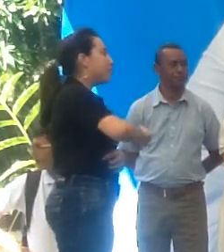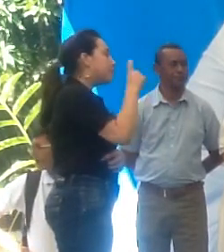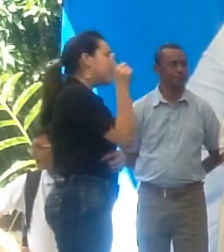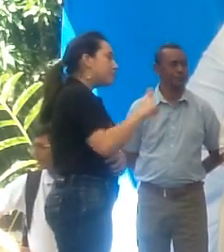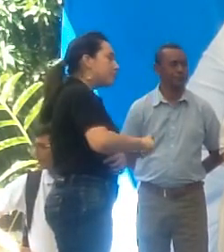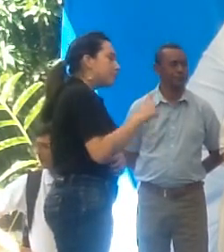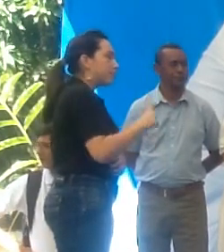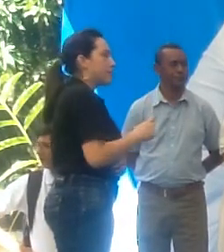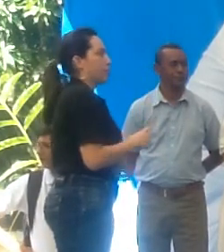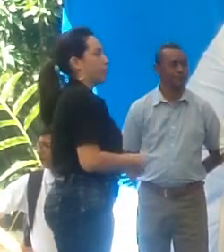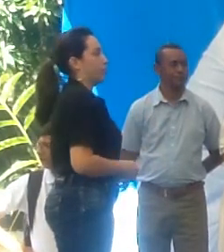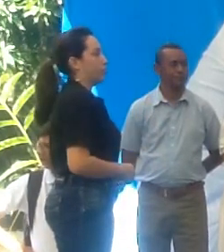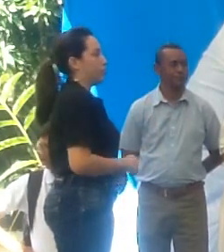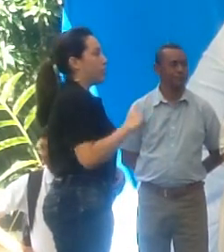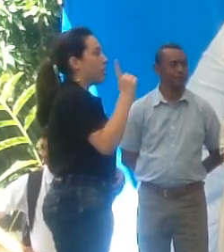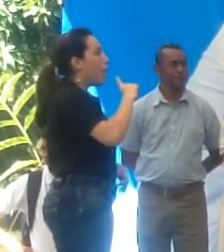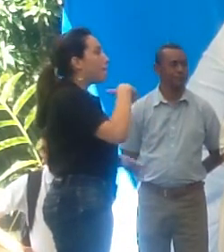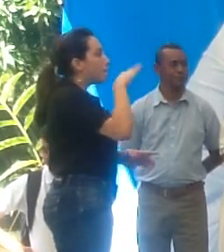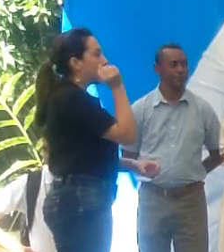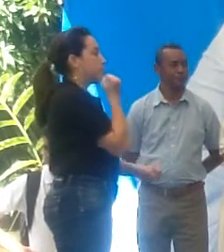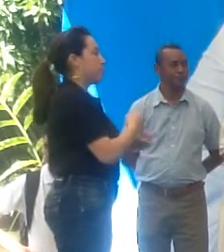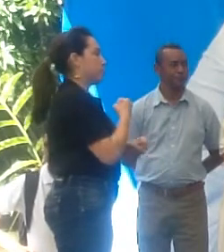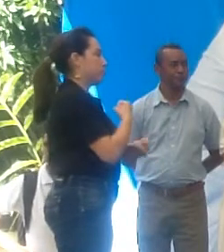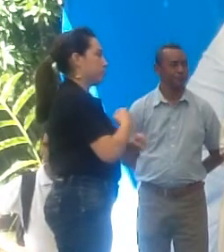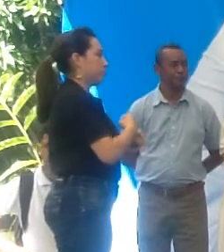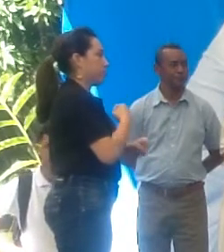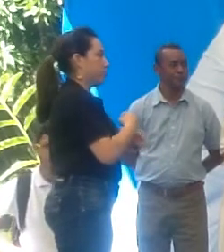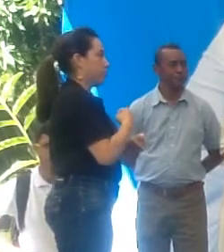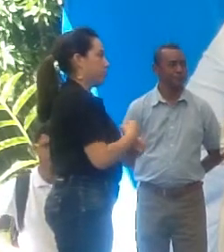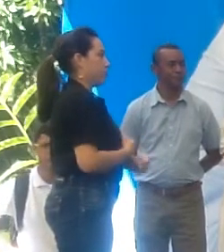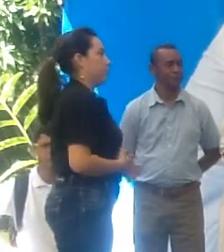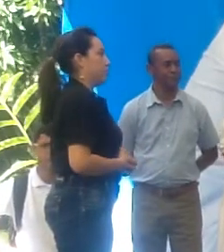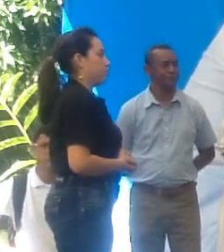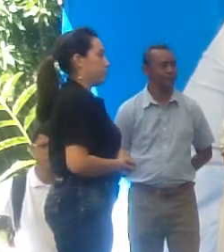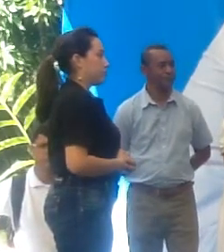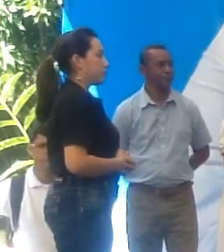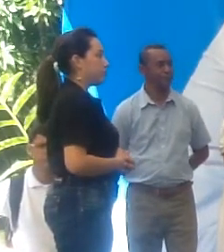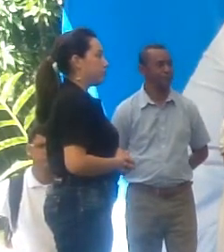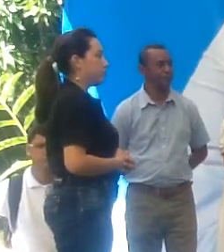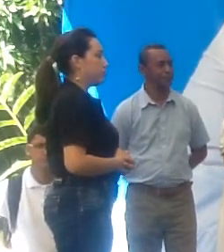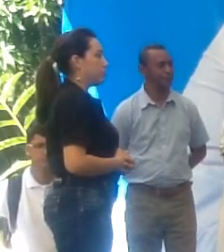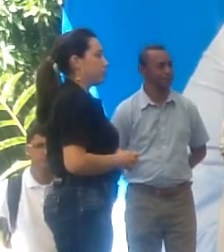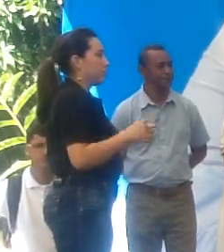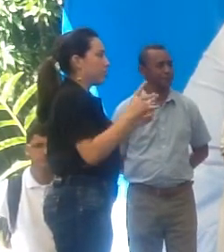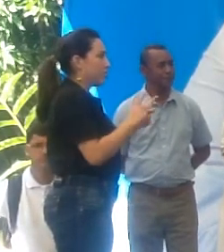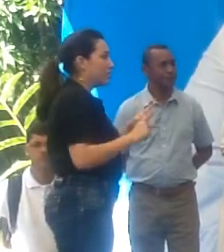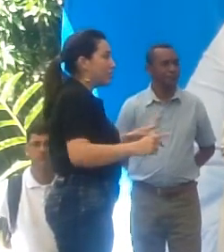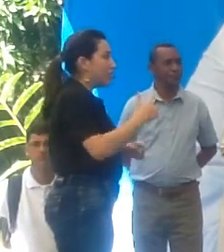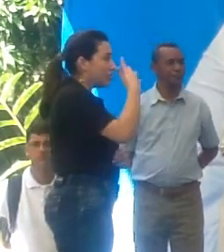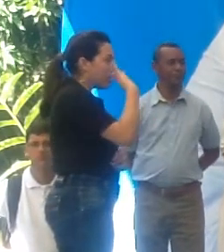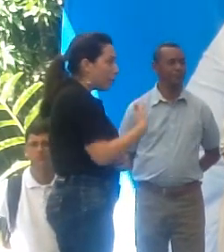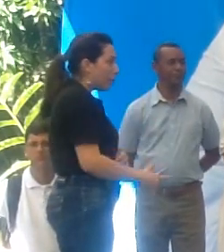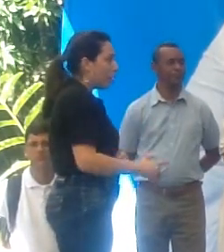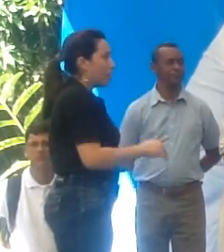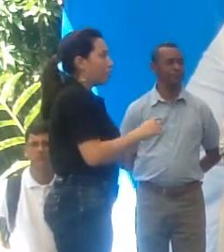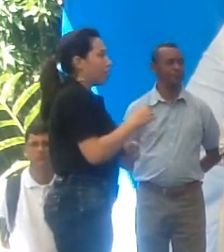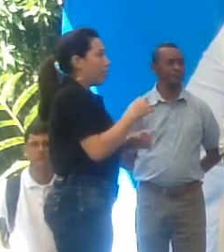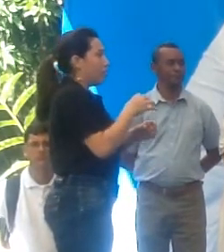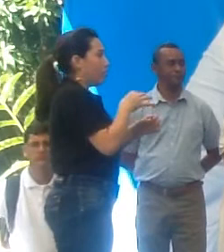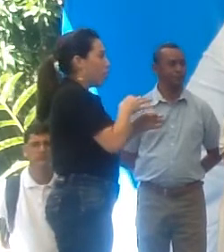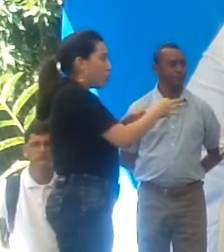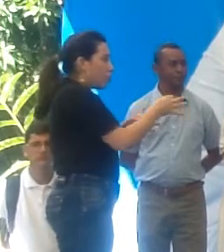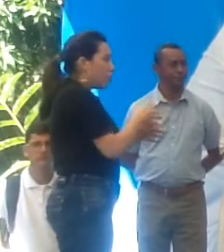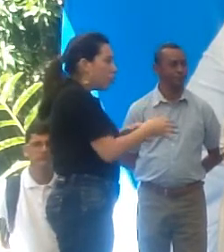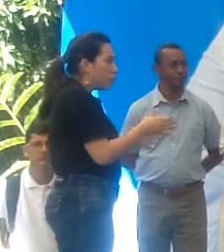Necesitamos generar empleo. La gente en Santa Marta y en los municipios